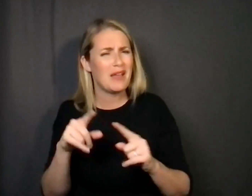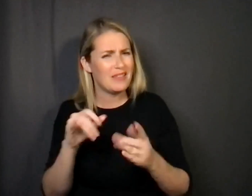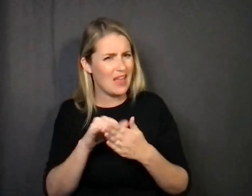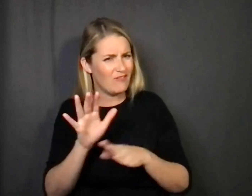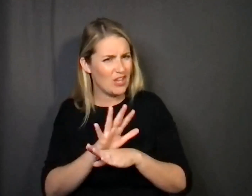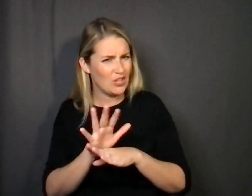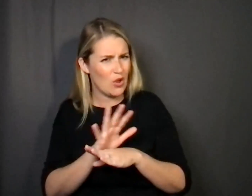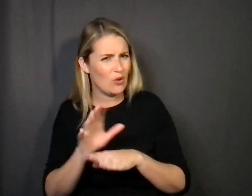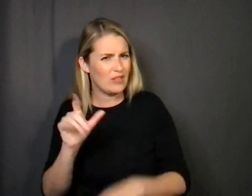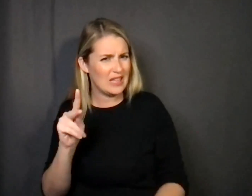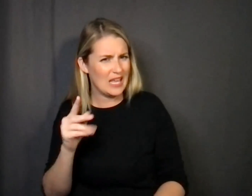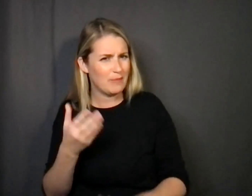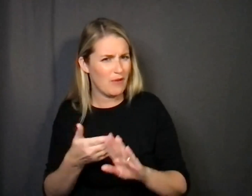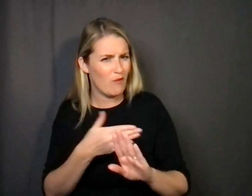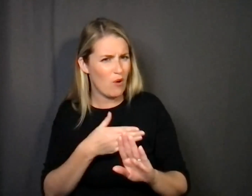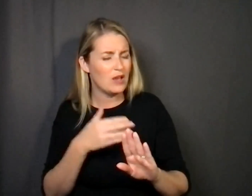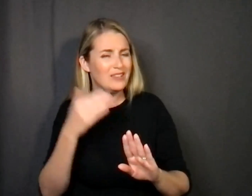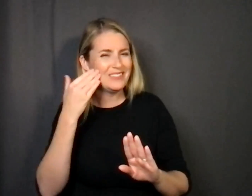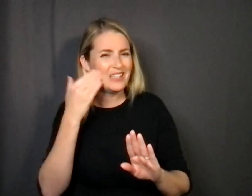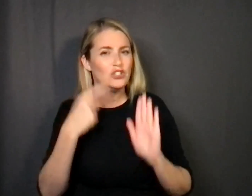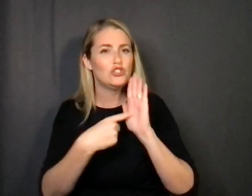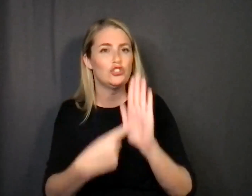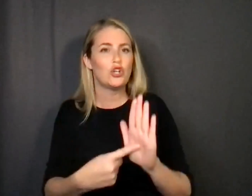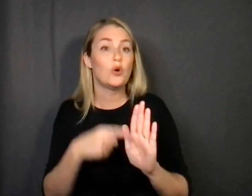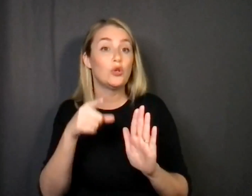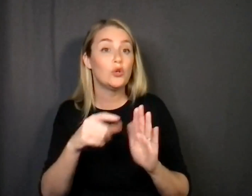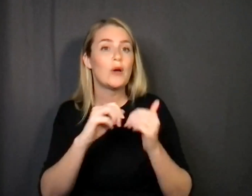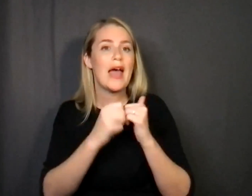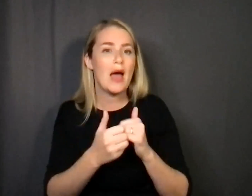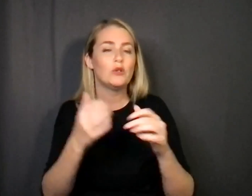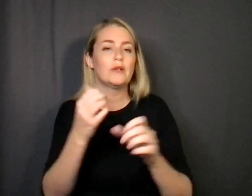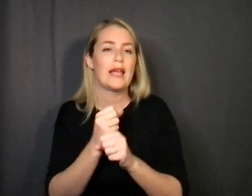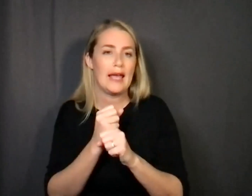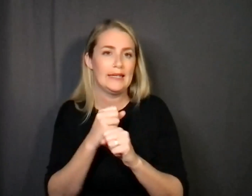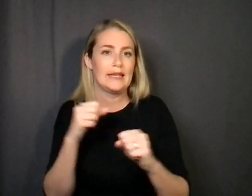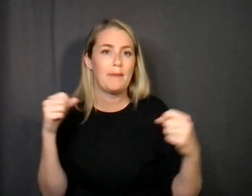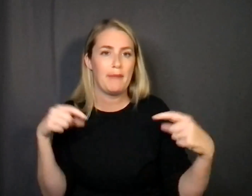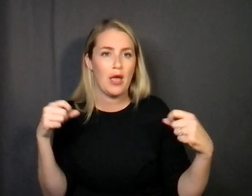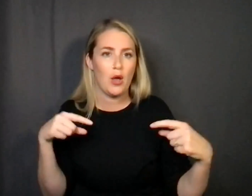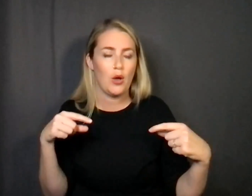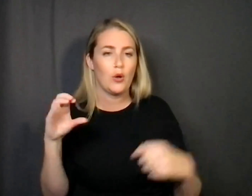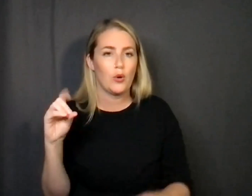de emparejamiento de las clases y entonces es que ellas envían estos códigos.